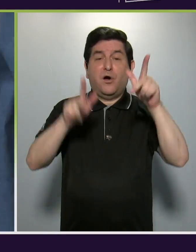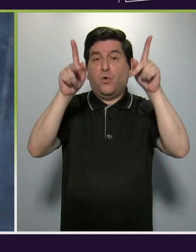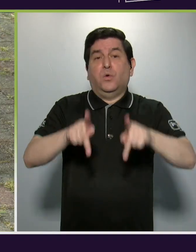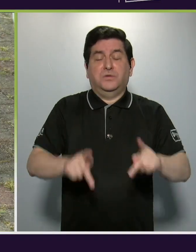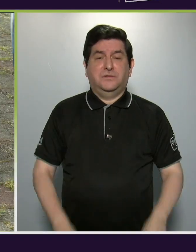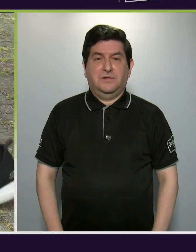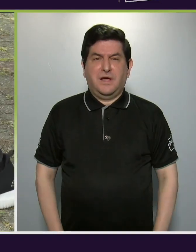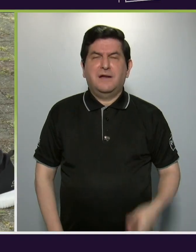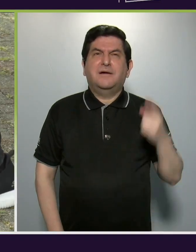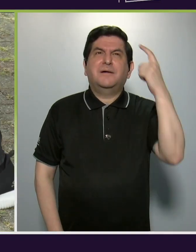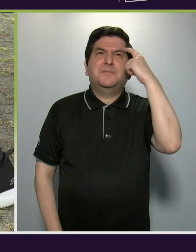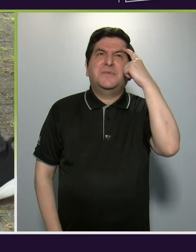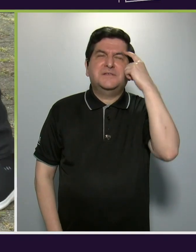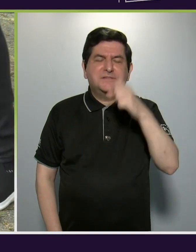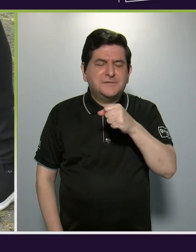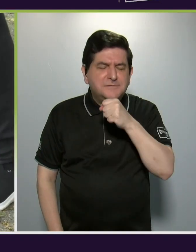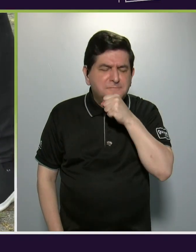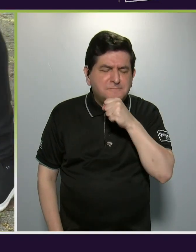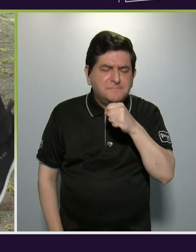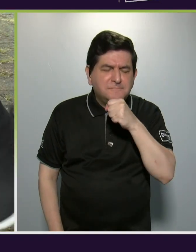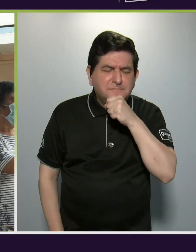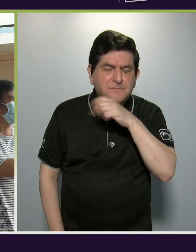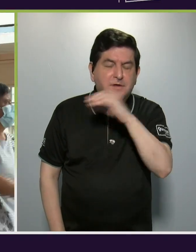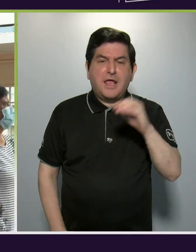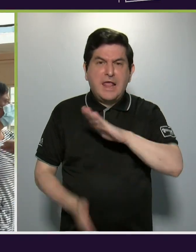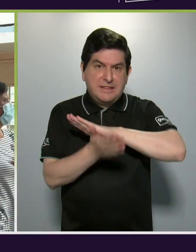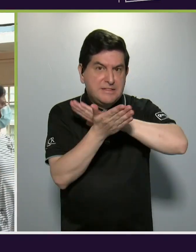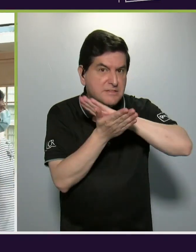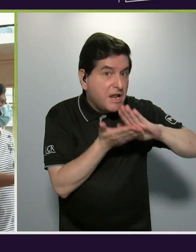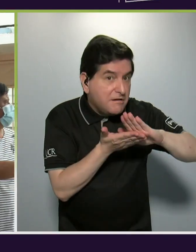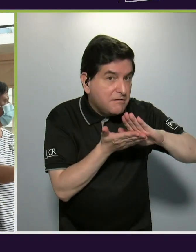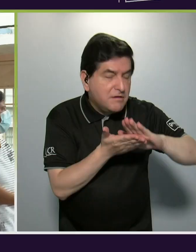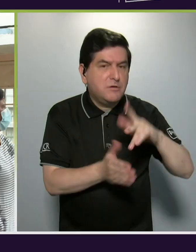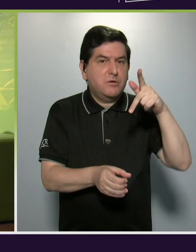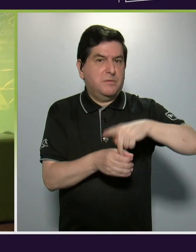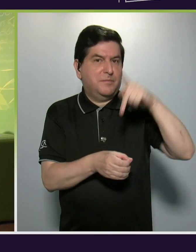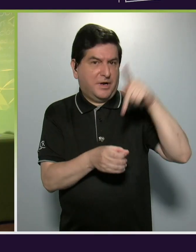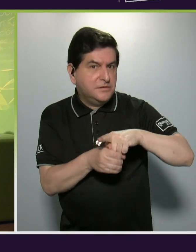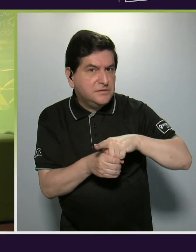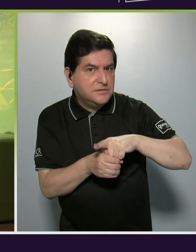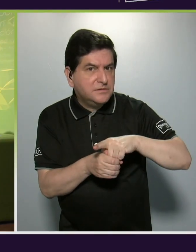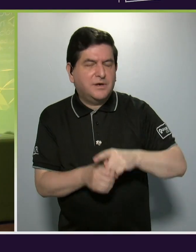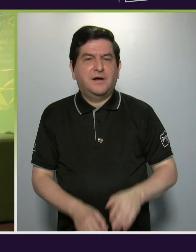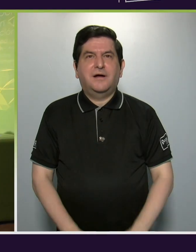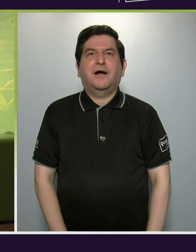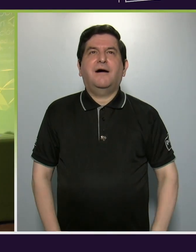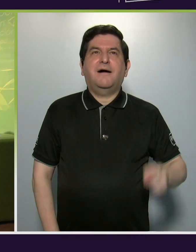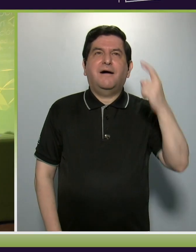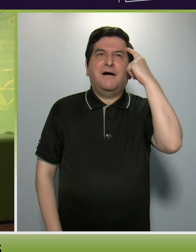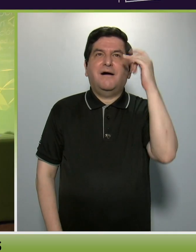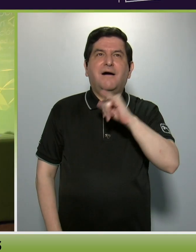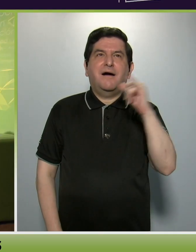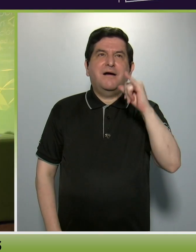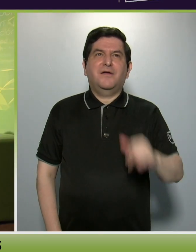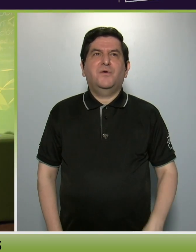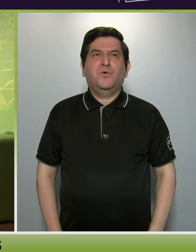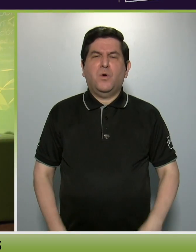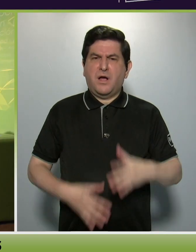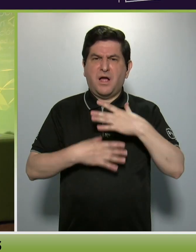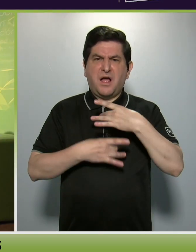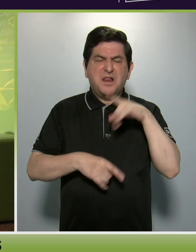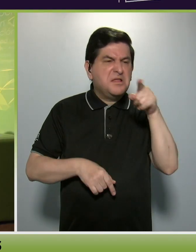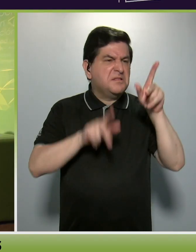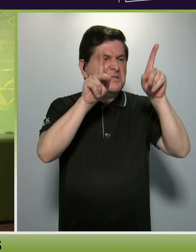Entonces, cuando pensamos en envejecer y en dignidad y en participación, tendríamos que pensar también en cuáles son los intereses de